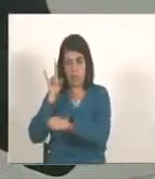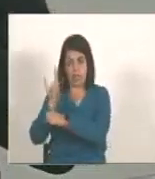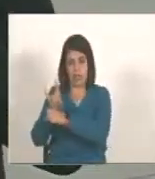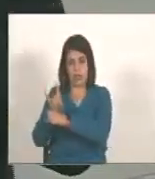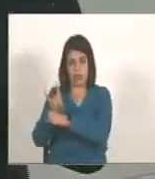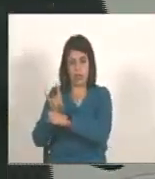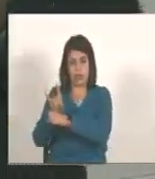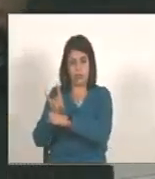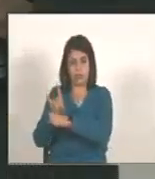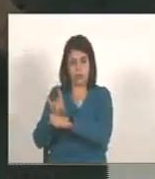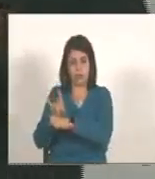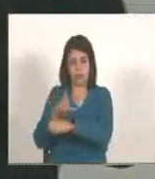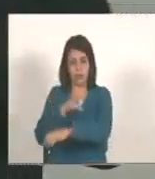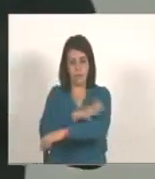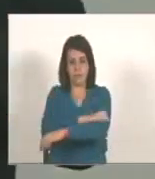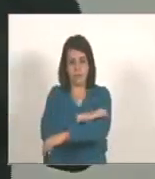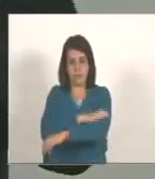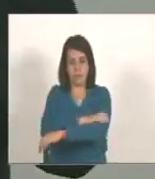Esa derecha